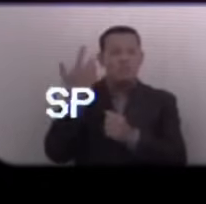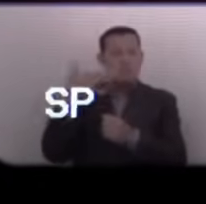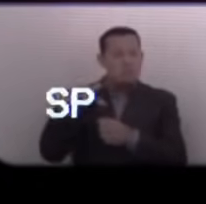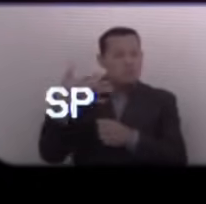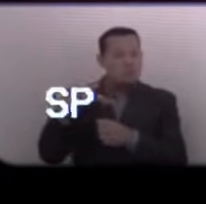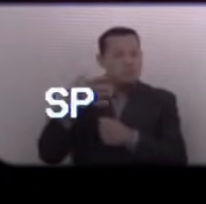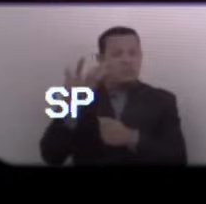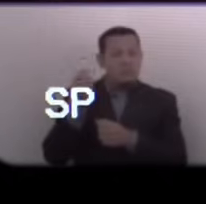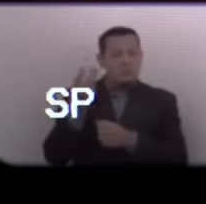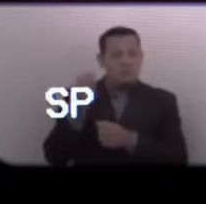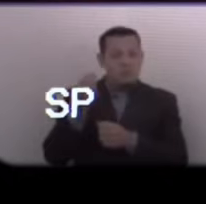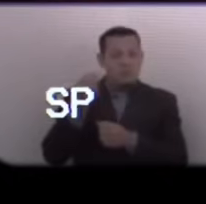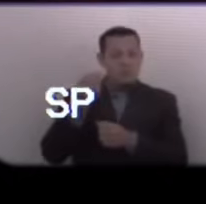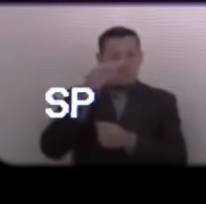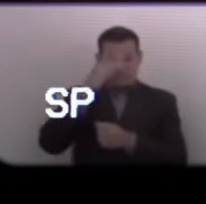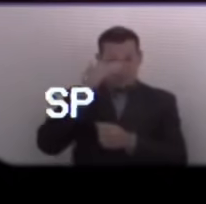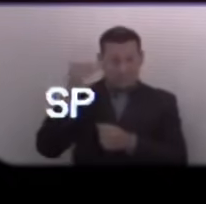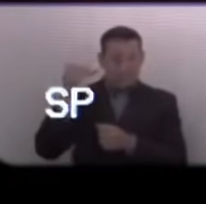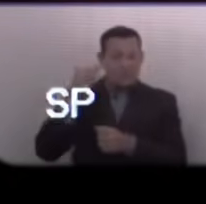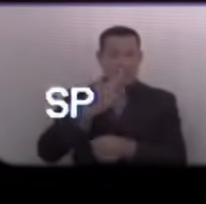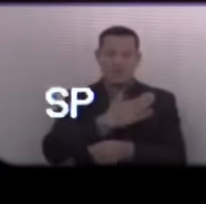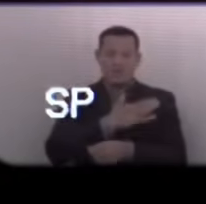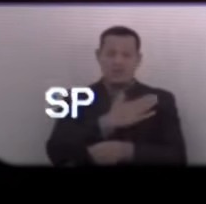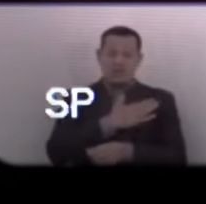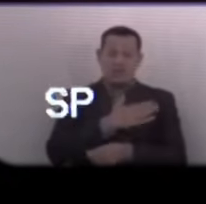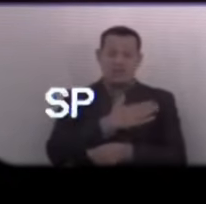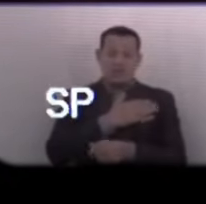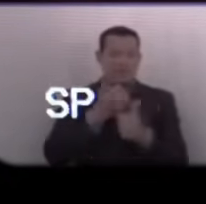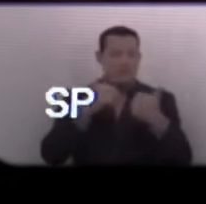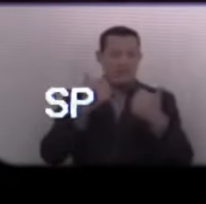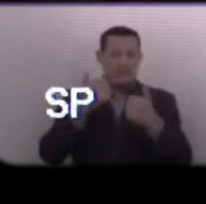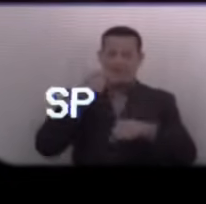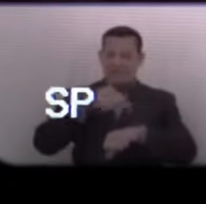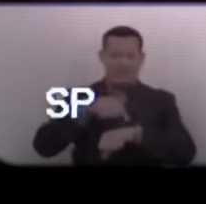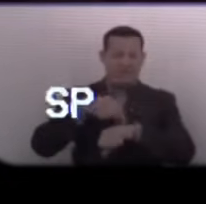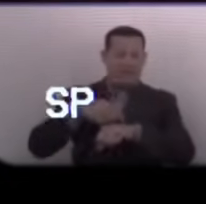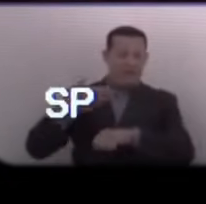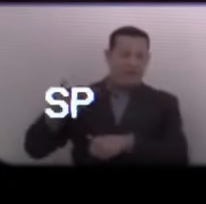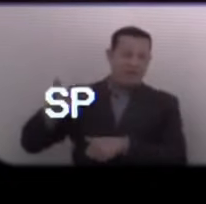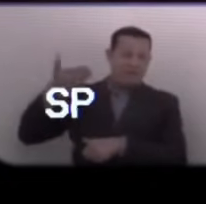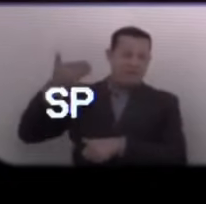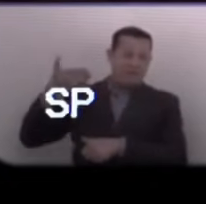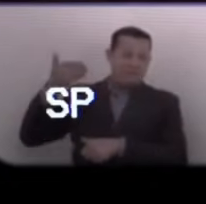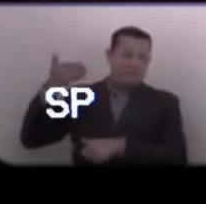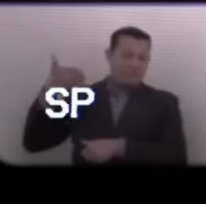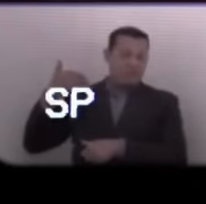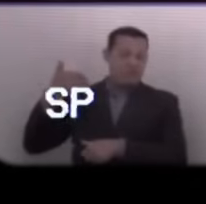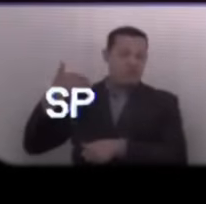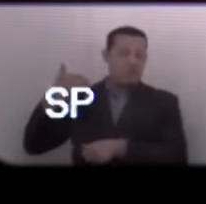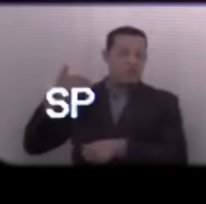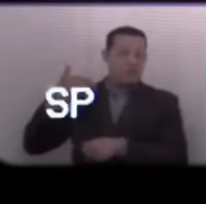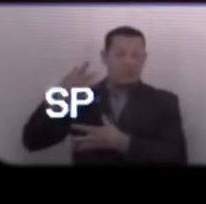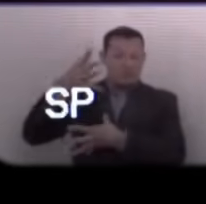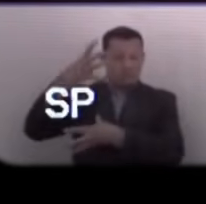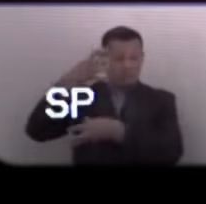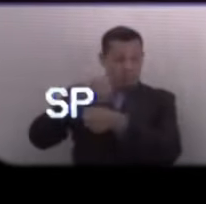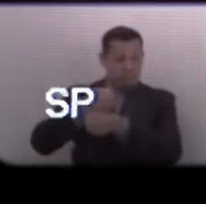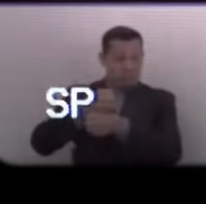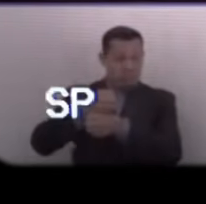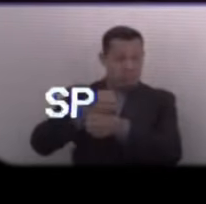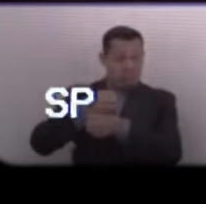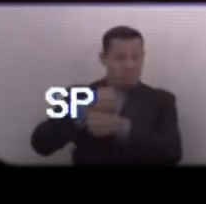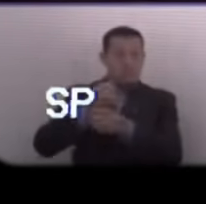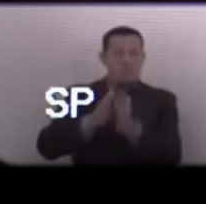situación de inseguridad que nuestro país ha tenido desde hace muchísimos años. Lo que se concluye de